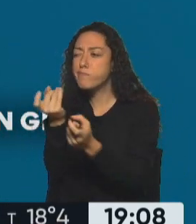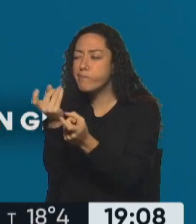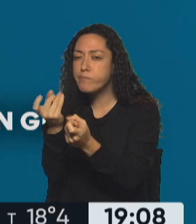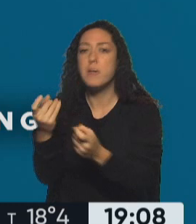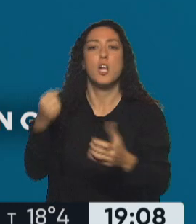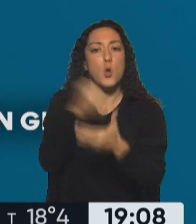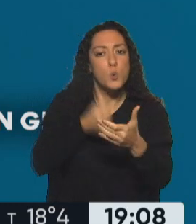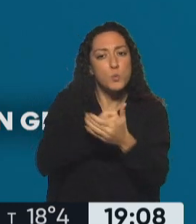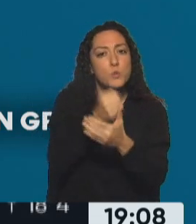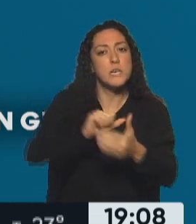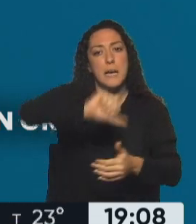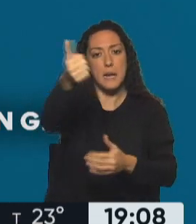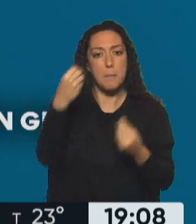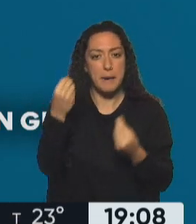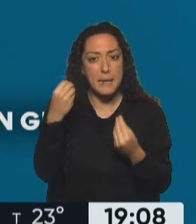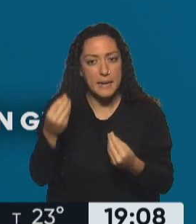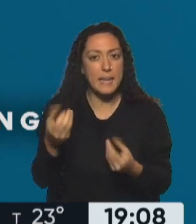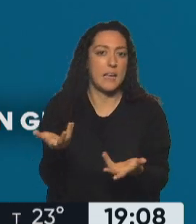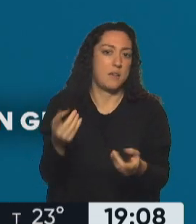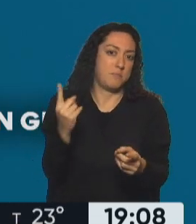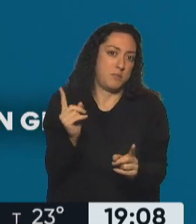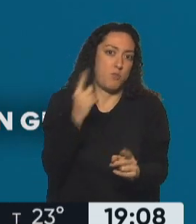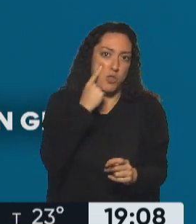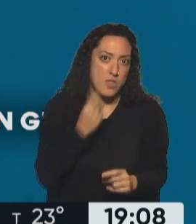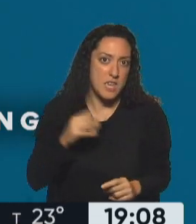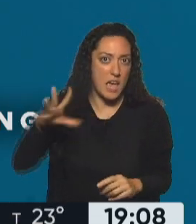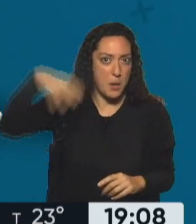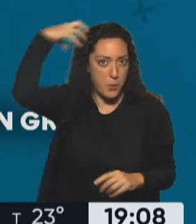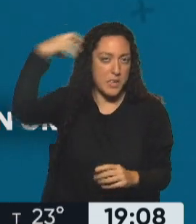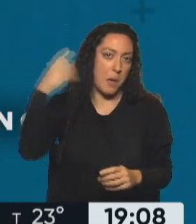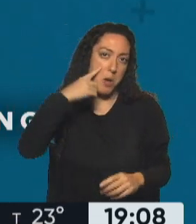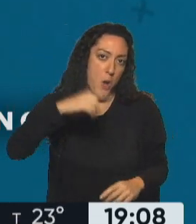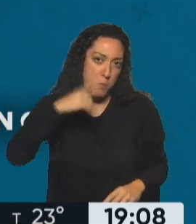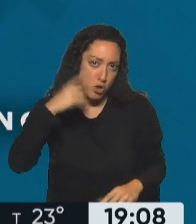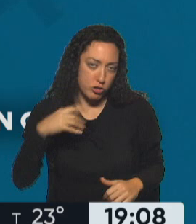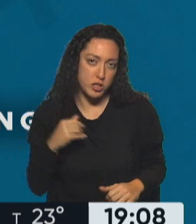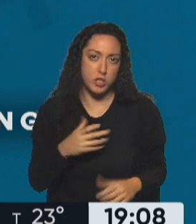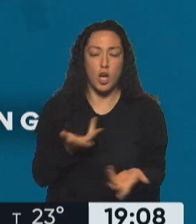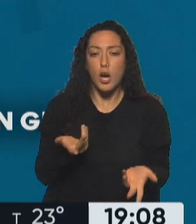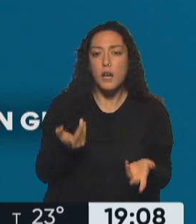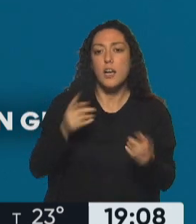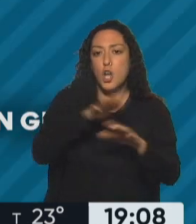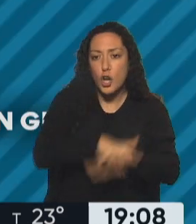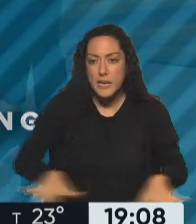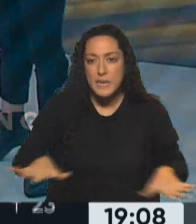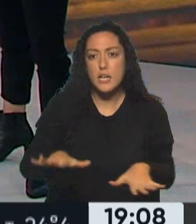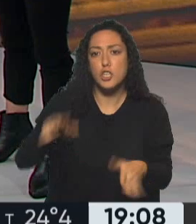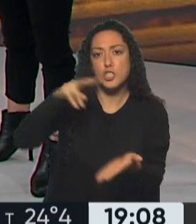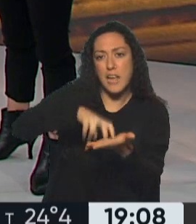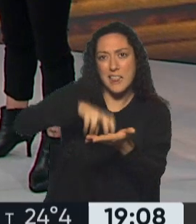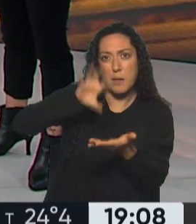de Evita, para humillarnos, claro, el día de la muerte de Evita, ¿no? Sí. Mientras tanto, se nos mueren de hambre los niños en